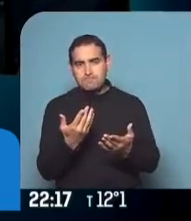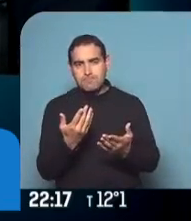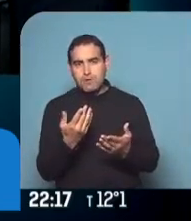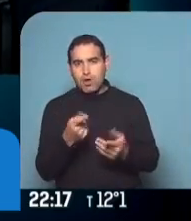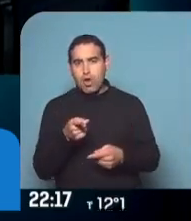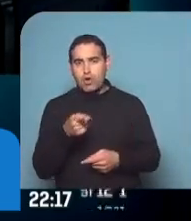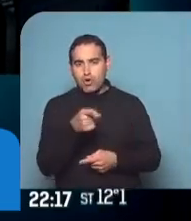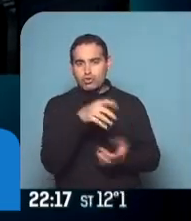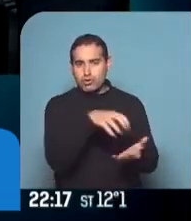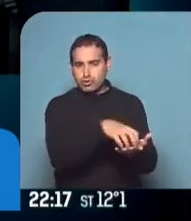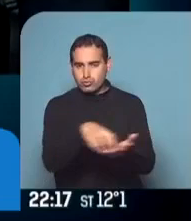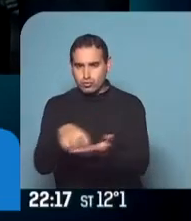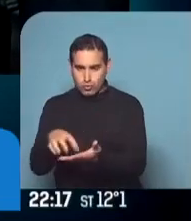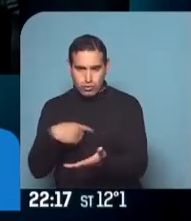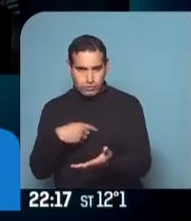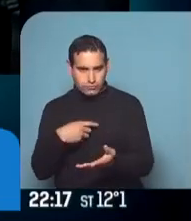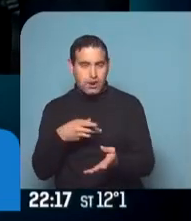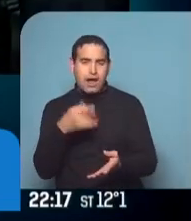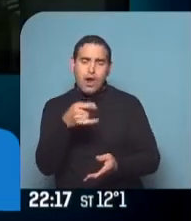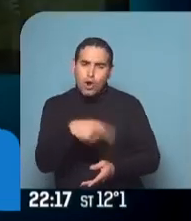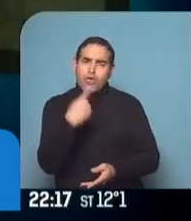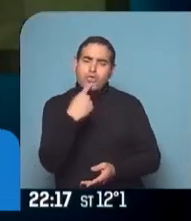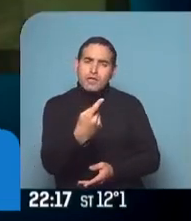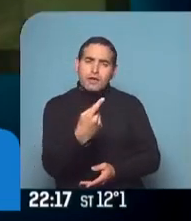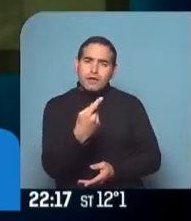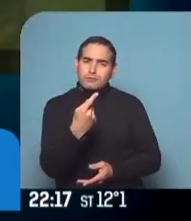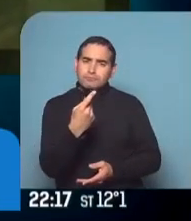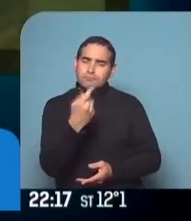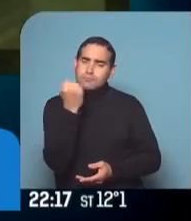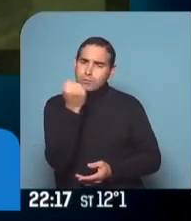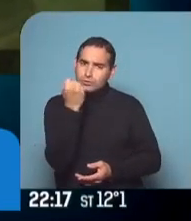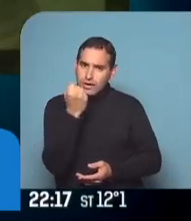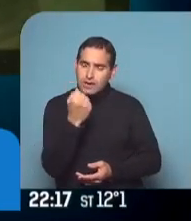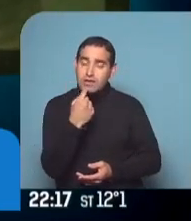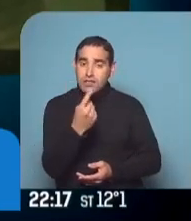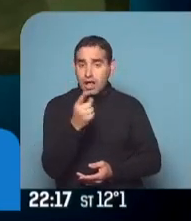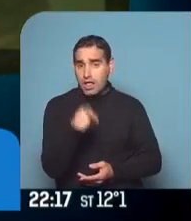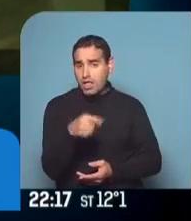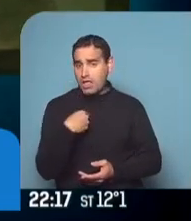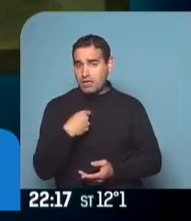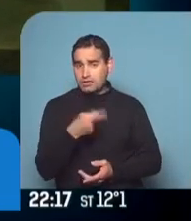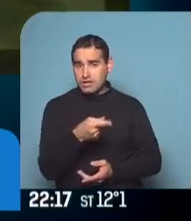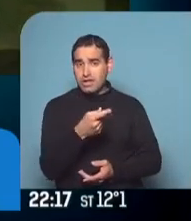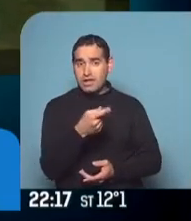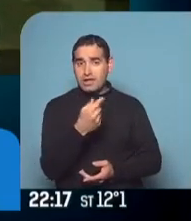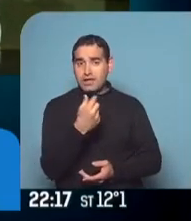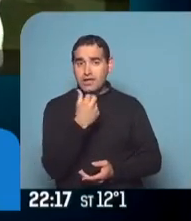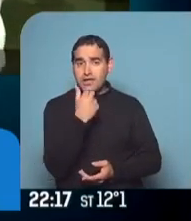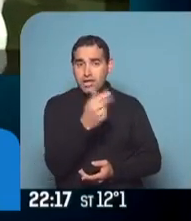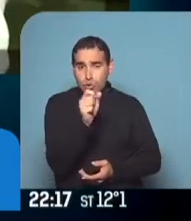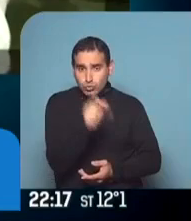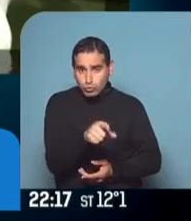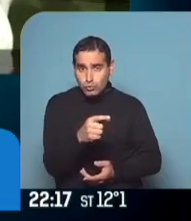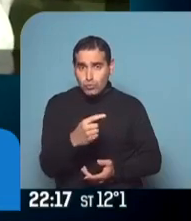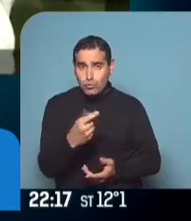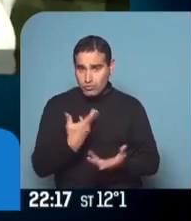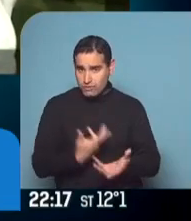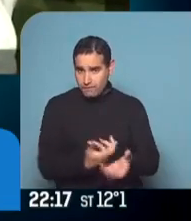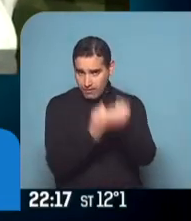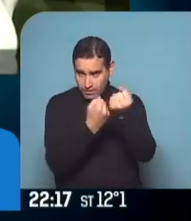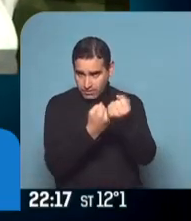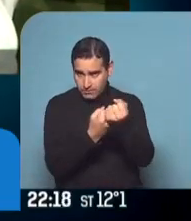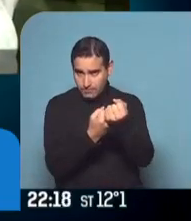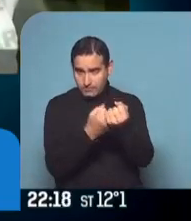las instituciones. Él hoy dijo algo muy singular, defendió el nombramiento de Dudu, que es Eduardo